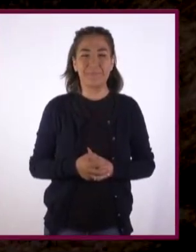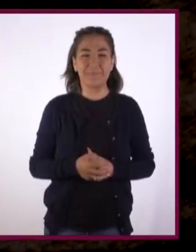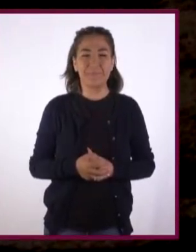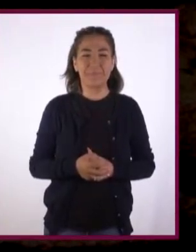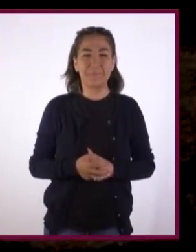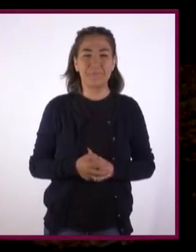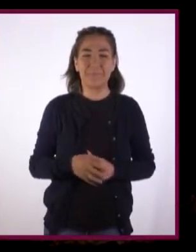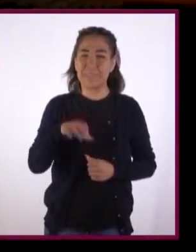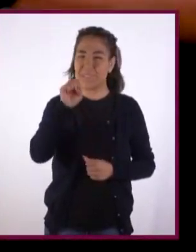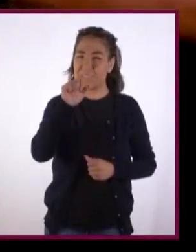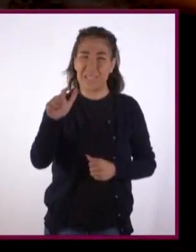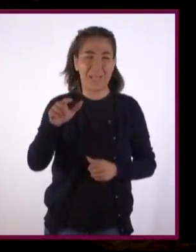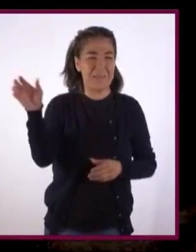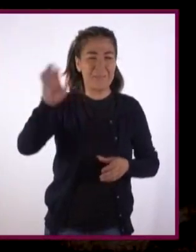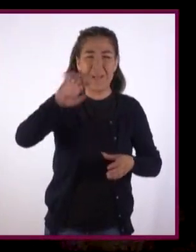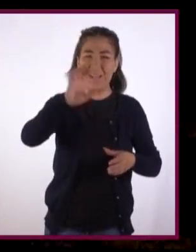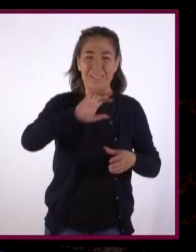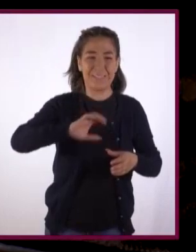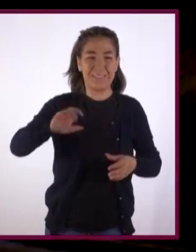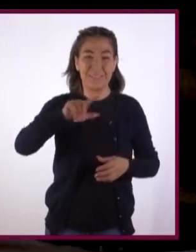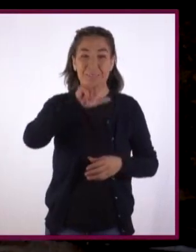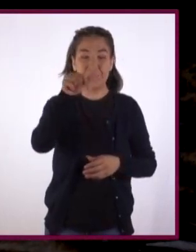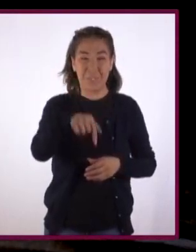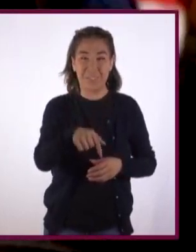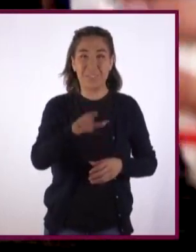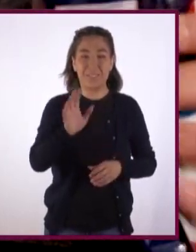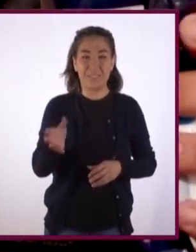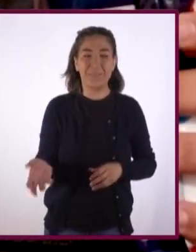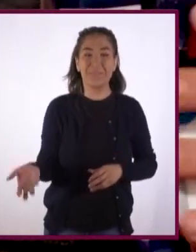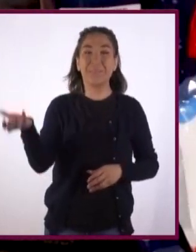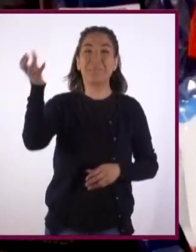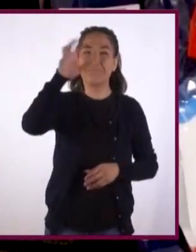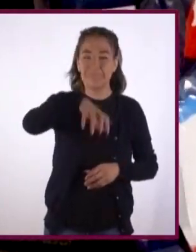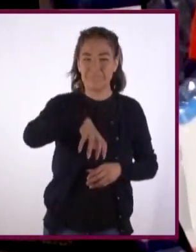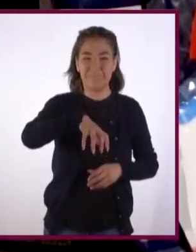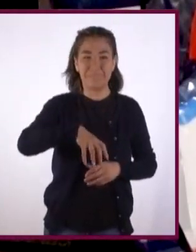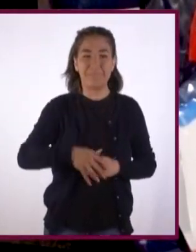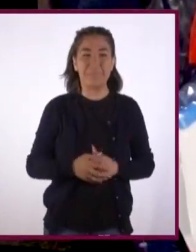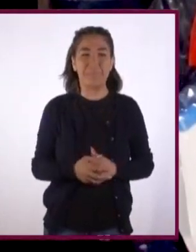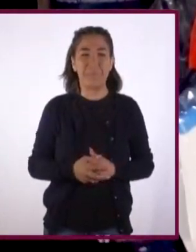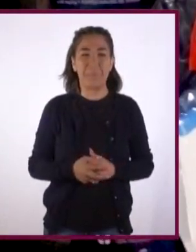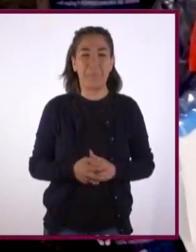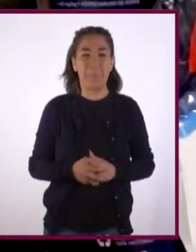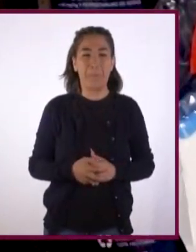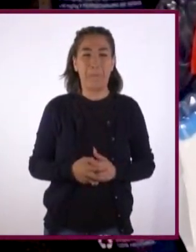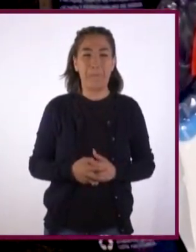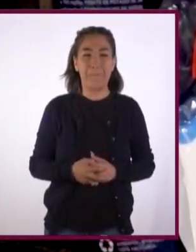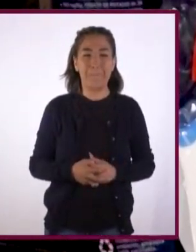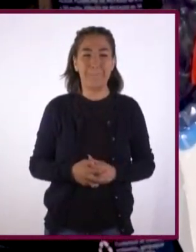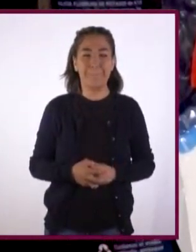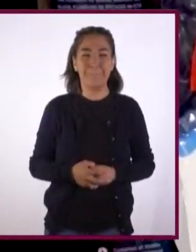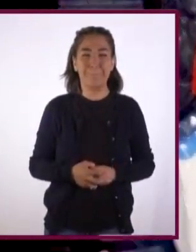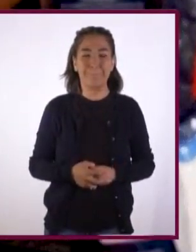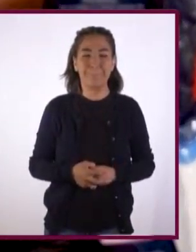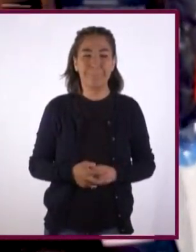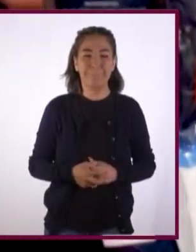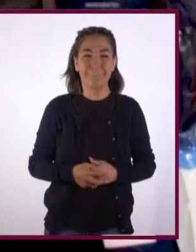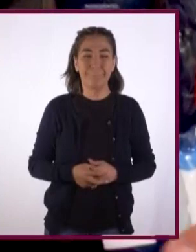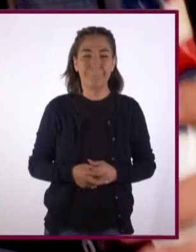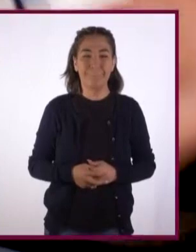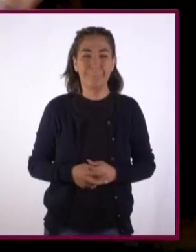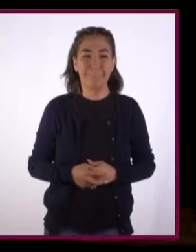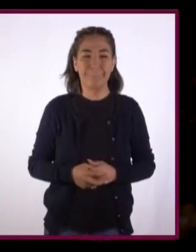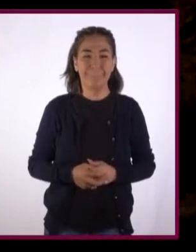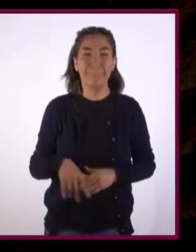Vamos a echarle mucha sal, luego ponemos este aquí y luego vamos a colocar el resto de